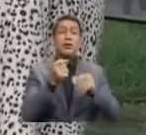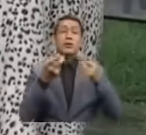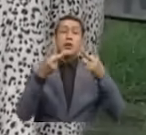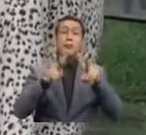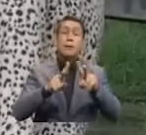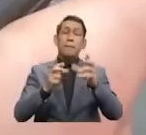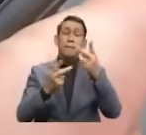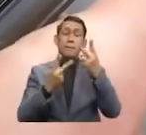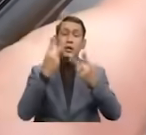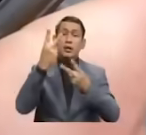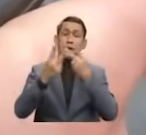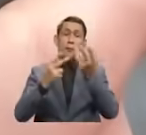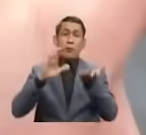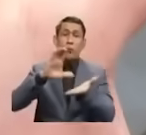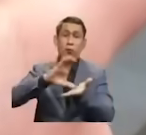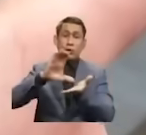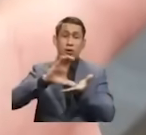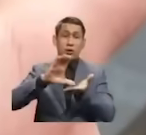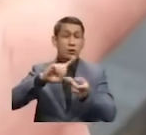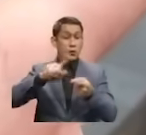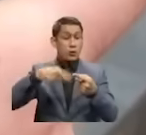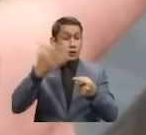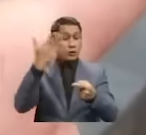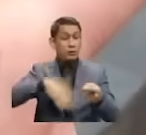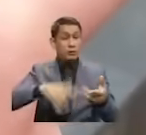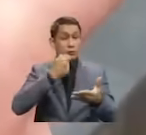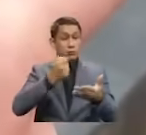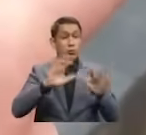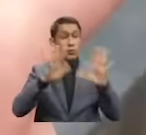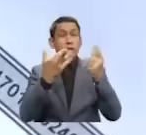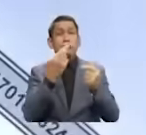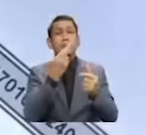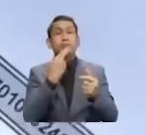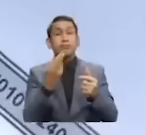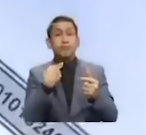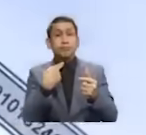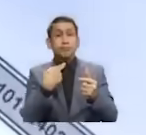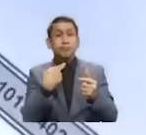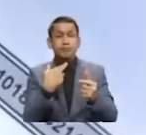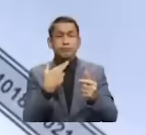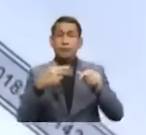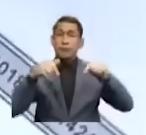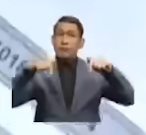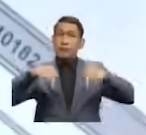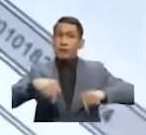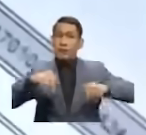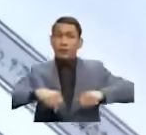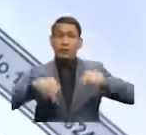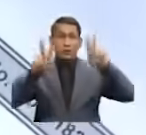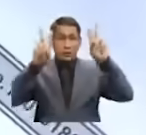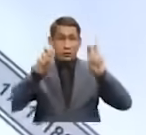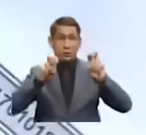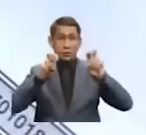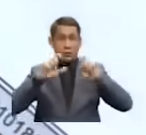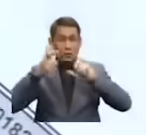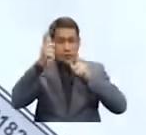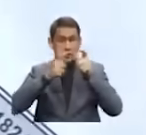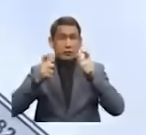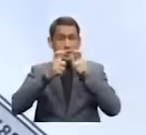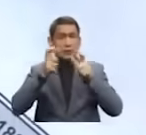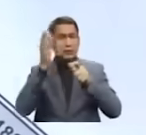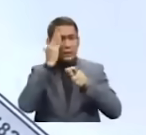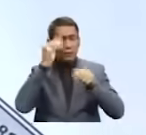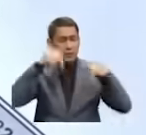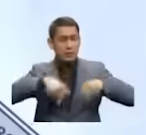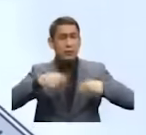para hablar de este tema y hasta el cierre del reportaje no obtuvimos respuesta. Este caso ya fue denunciado ante la Fiscalía General del